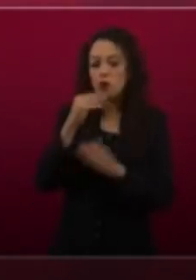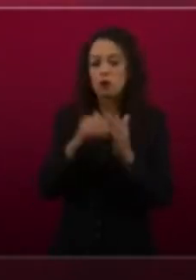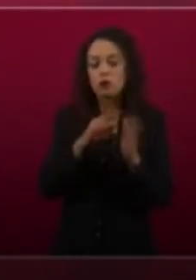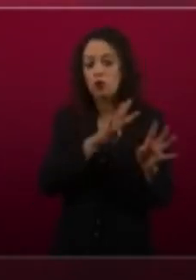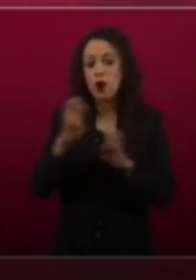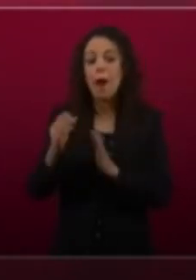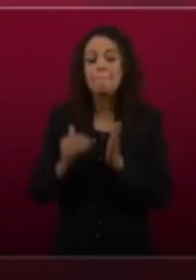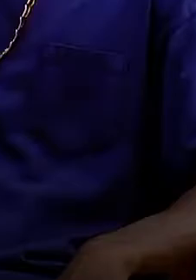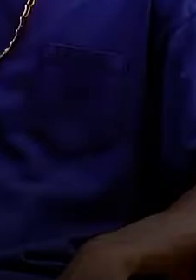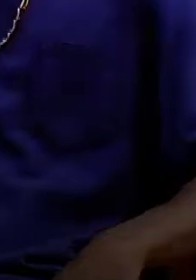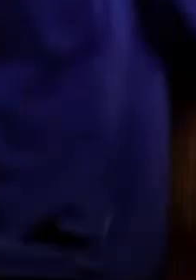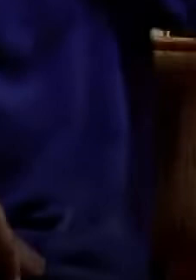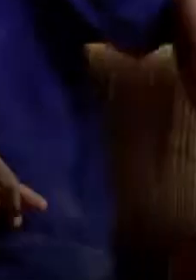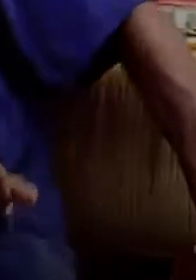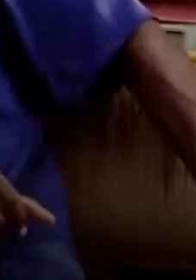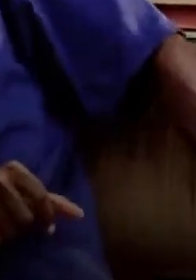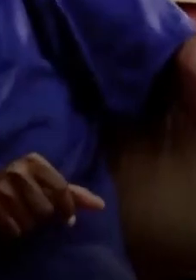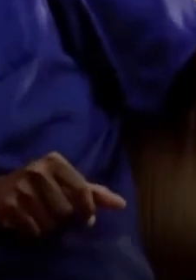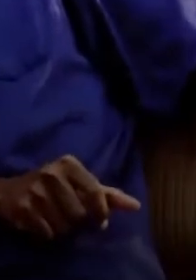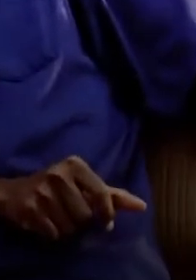pesos.